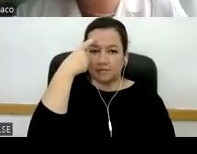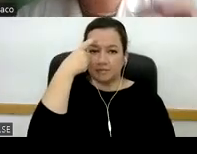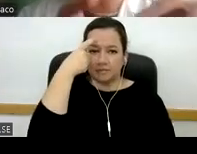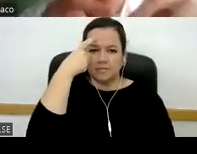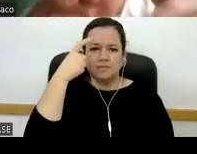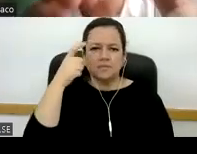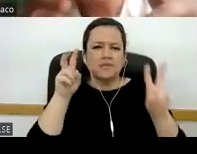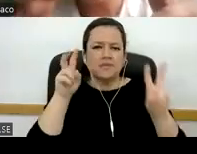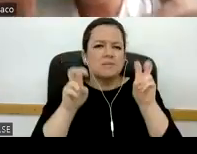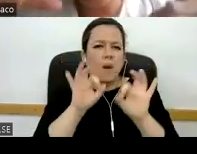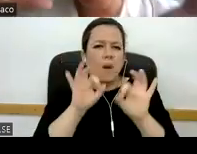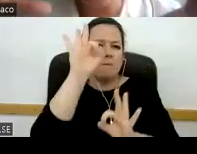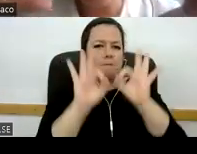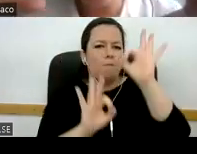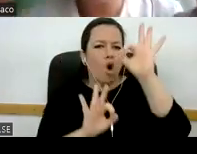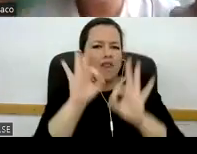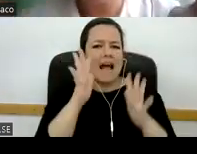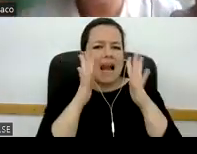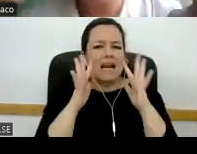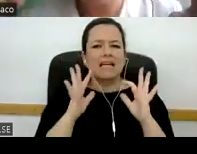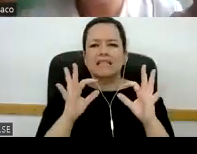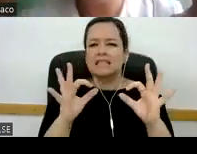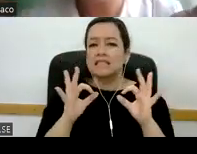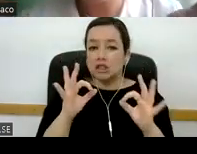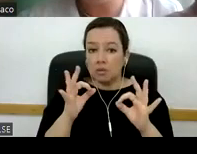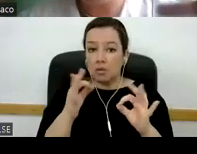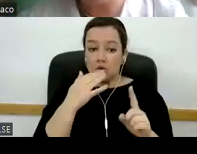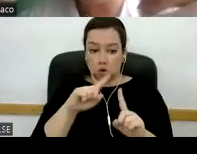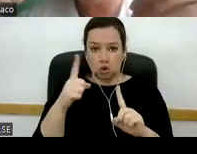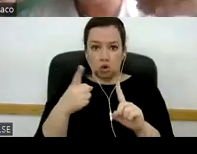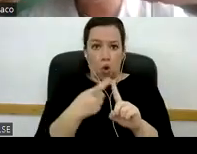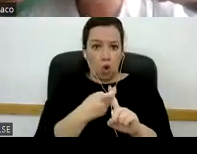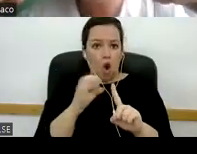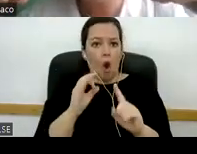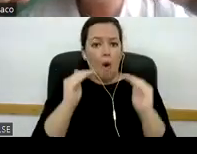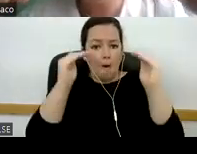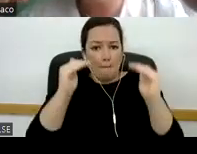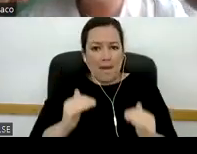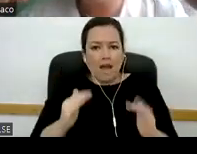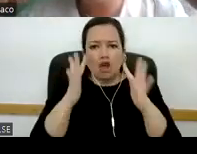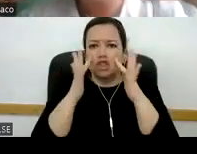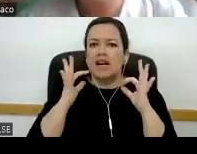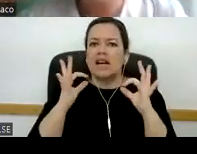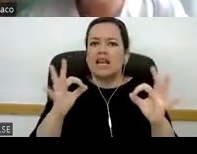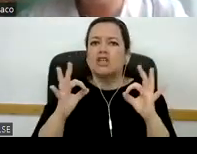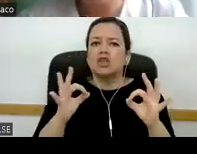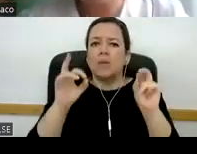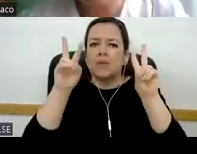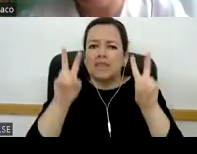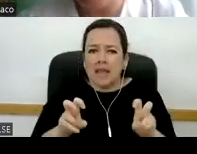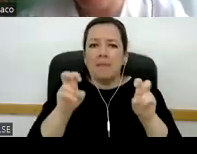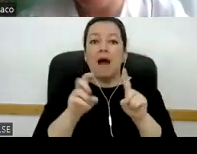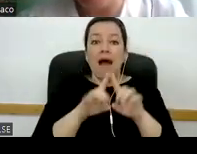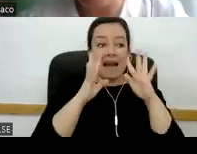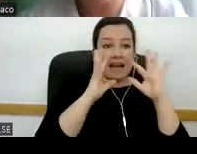qué cantidad o qué porcentaje de nuestro riesgo cardiovascular revertiríamos o mejoraríamos si actuamos sobre cada uno de los factores